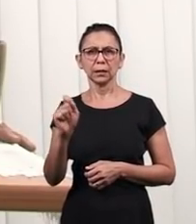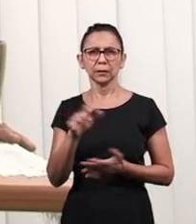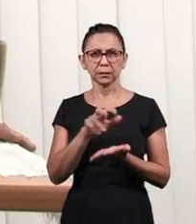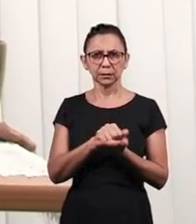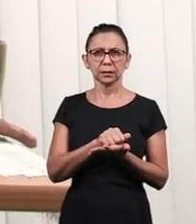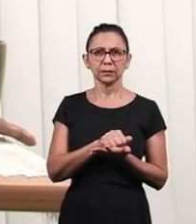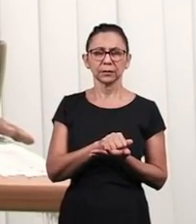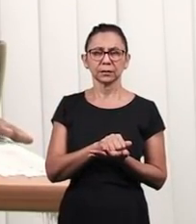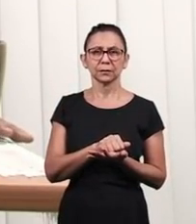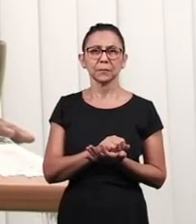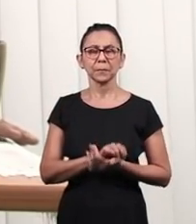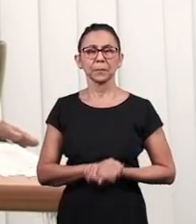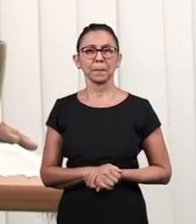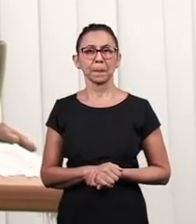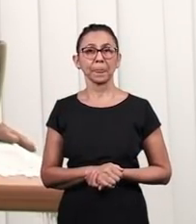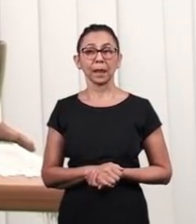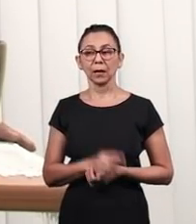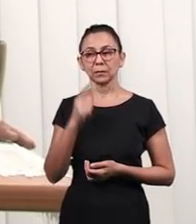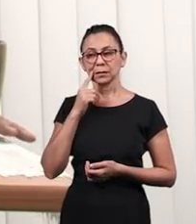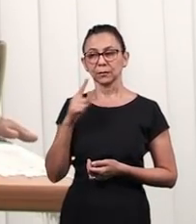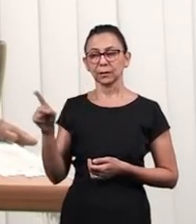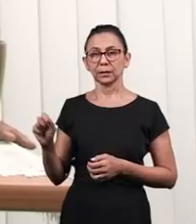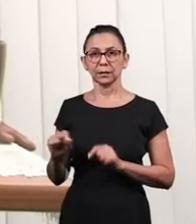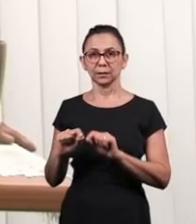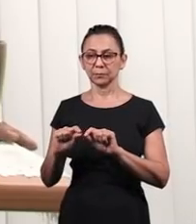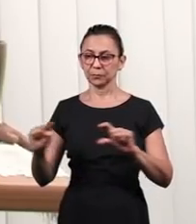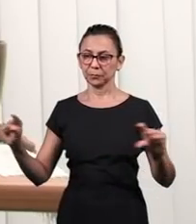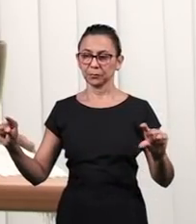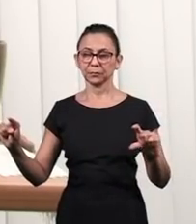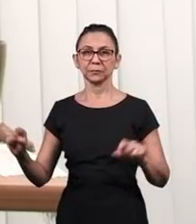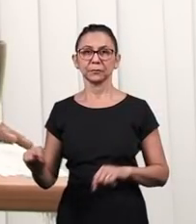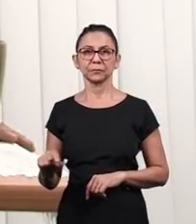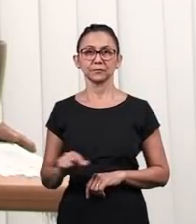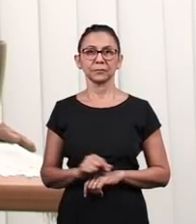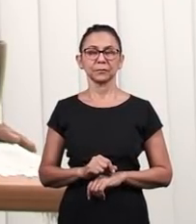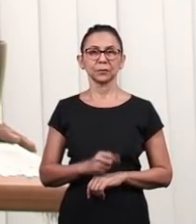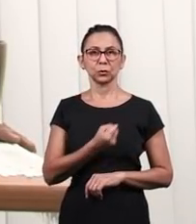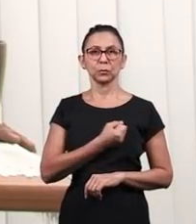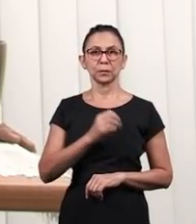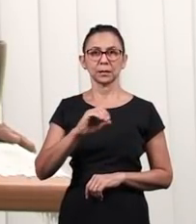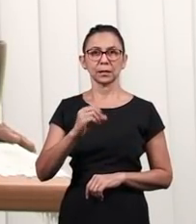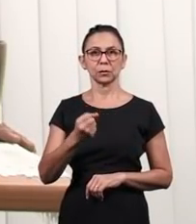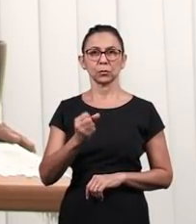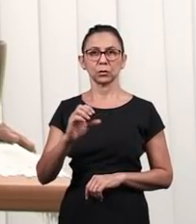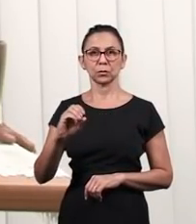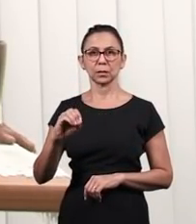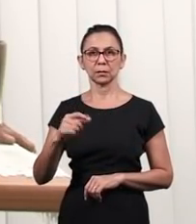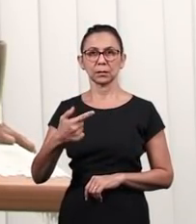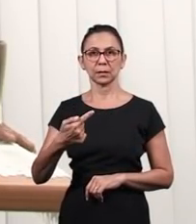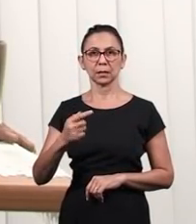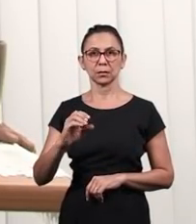hay aquí en Brasil un número, un 0800 que está aquí en la pantalla para quien vive dentro de